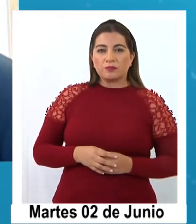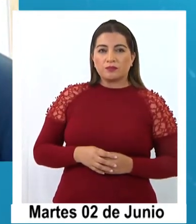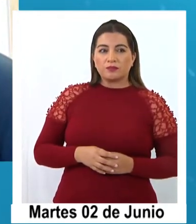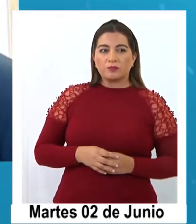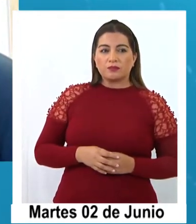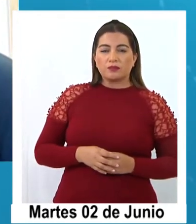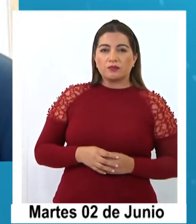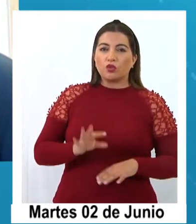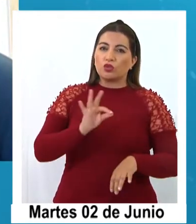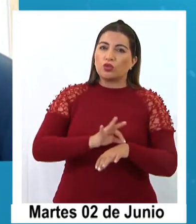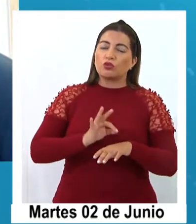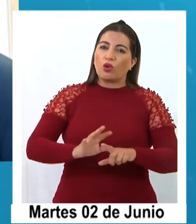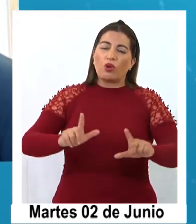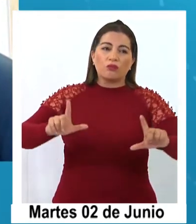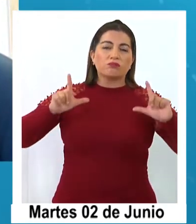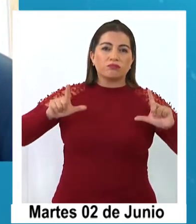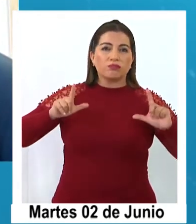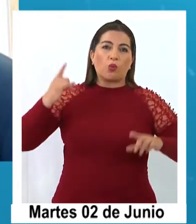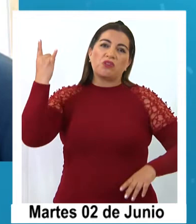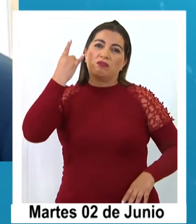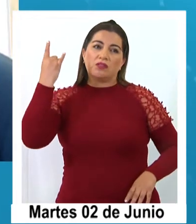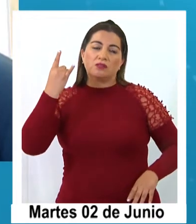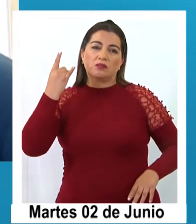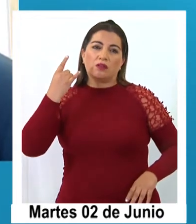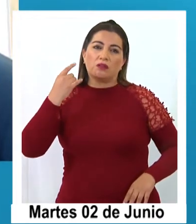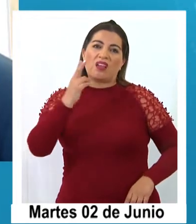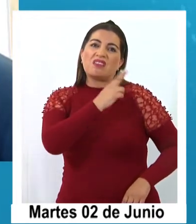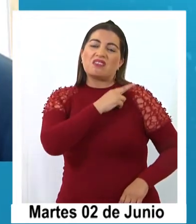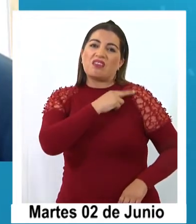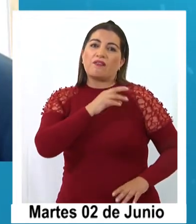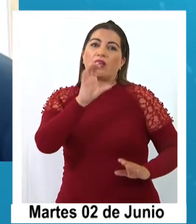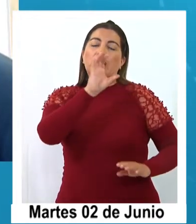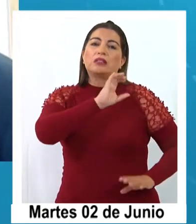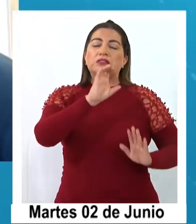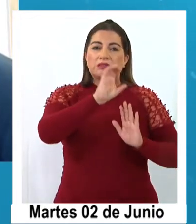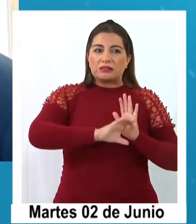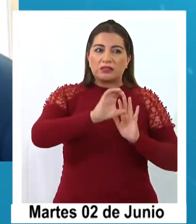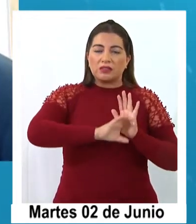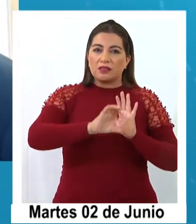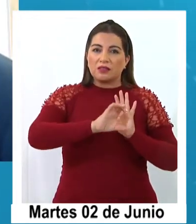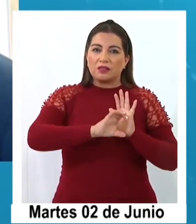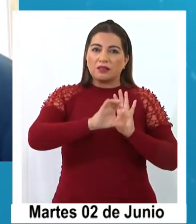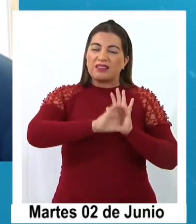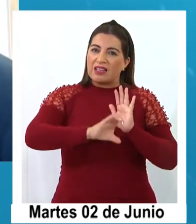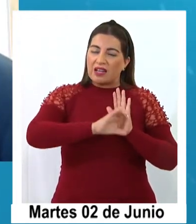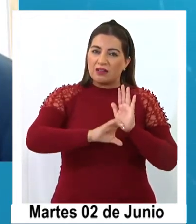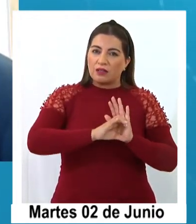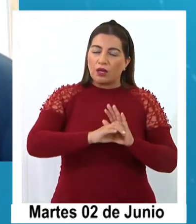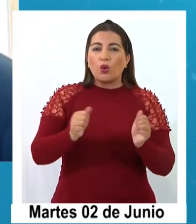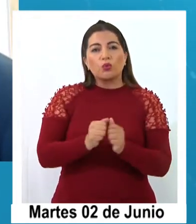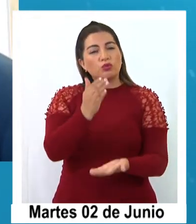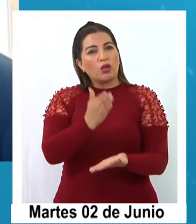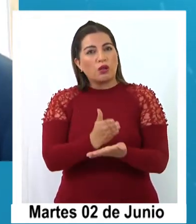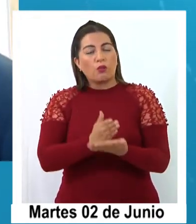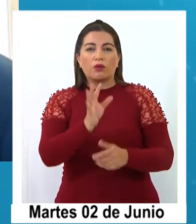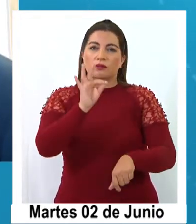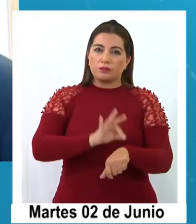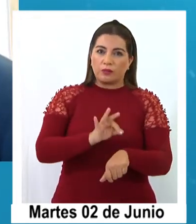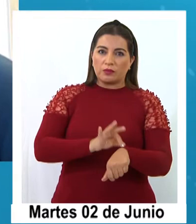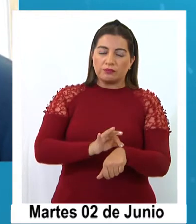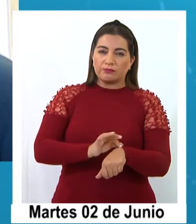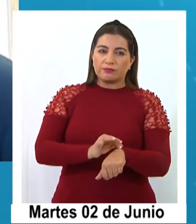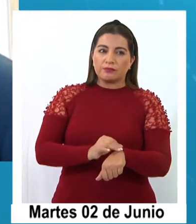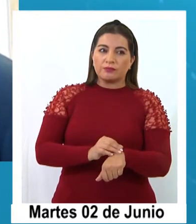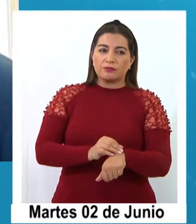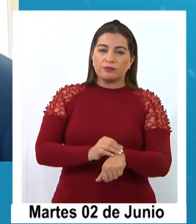especialistas en nivel de universidades, con jefes de carrera de universidades, con el colegio médico y con